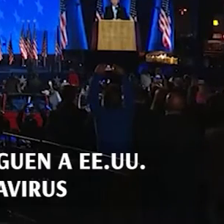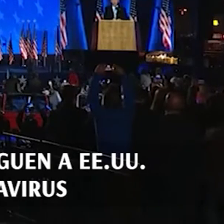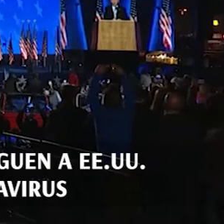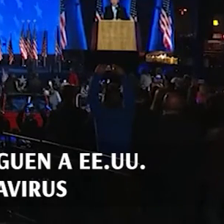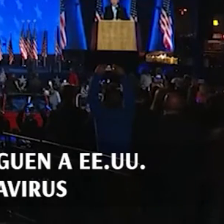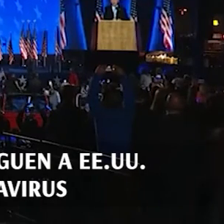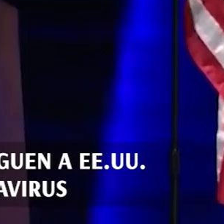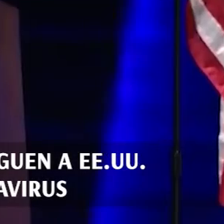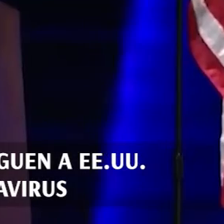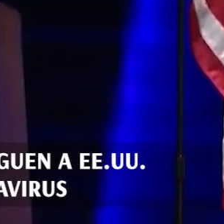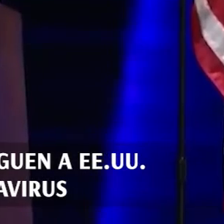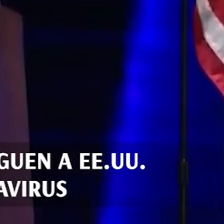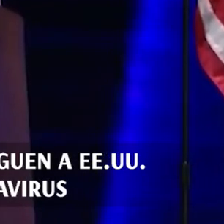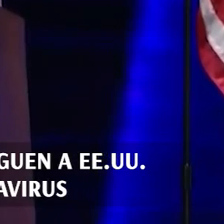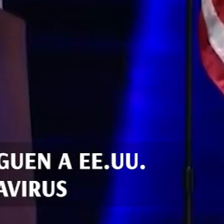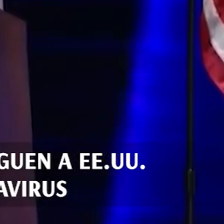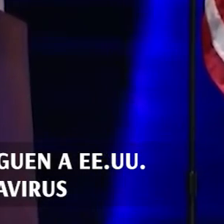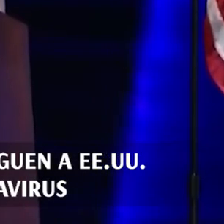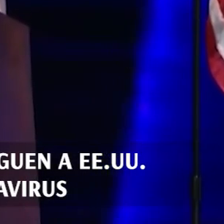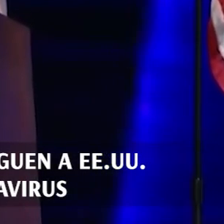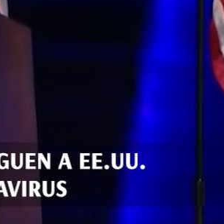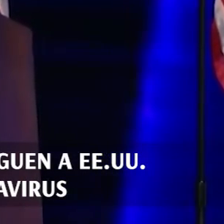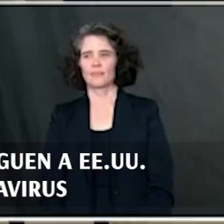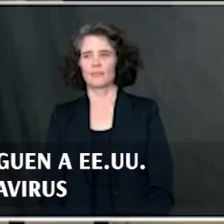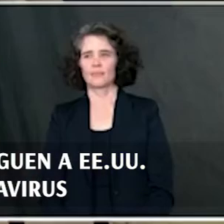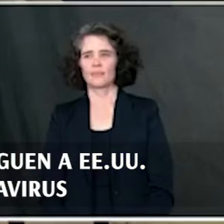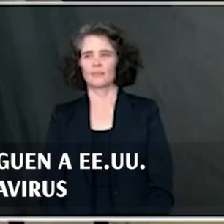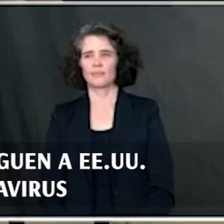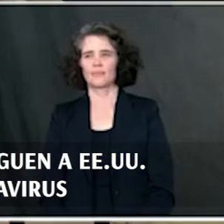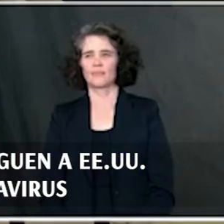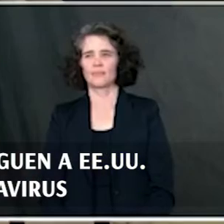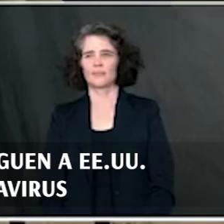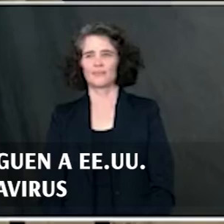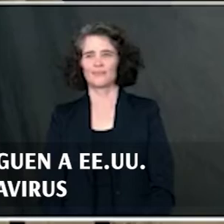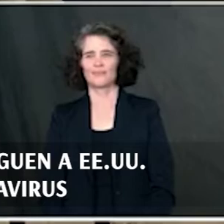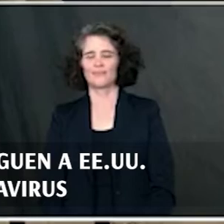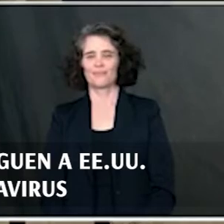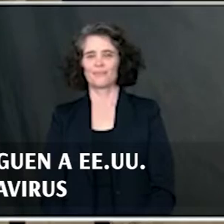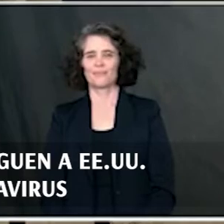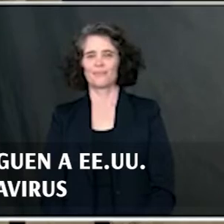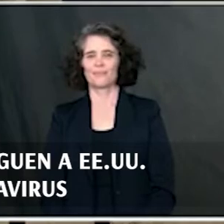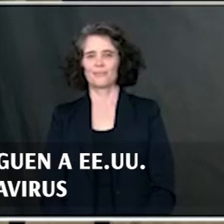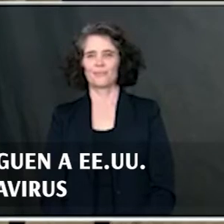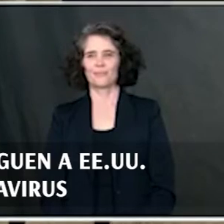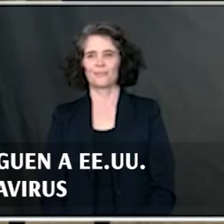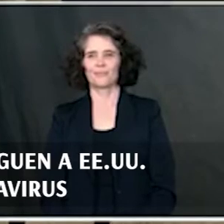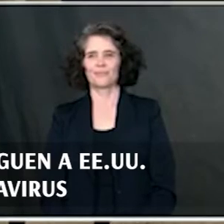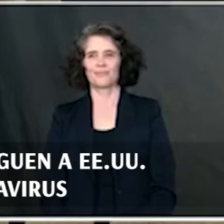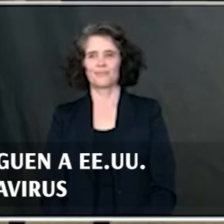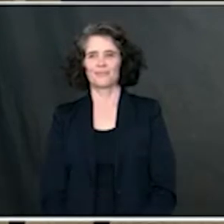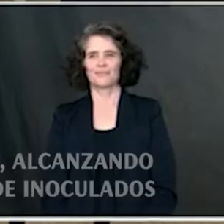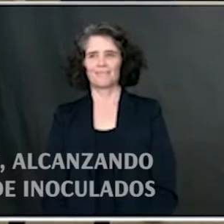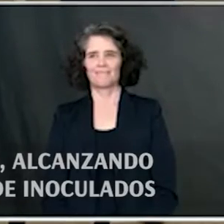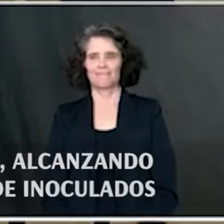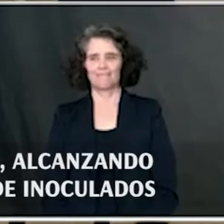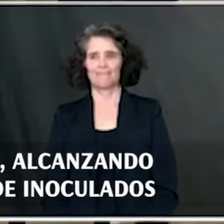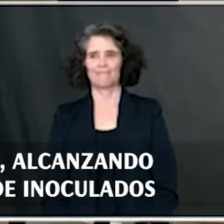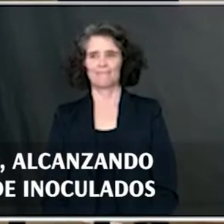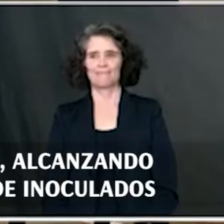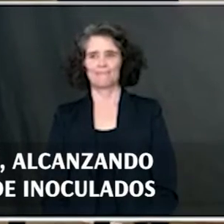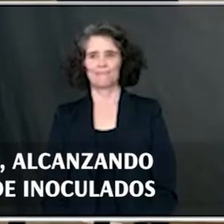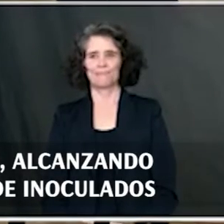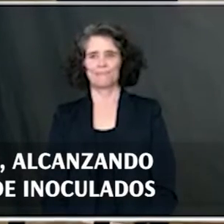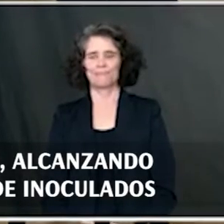suman otras ya avanzadas durante su campaña electoral, como el aumento de los suministros para la vacunación, pruebas y equipos